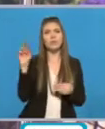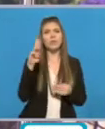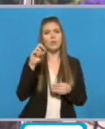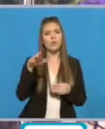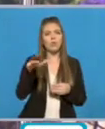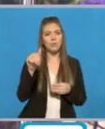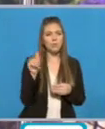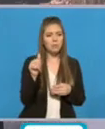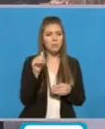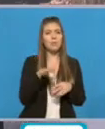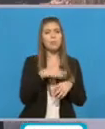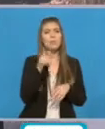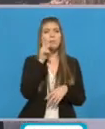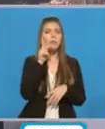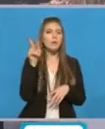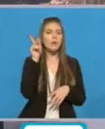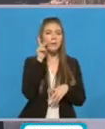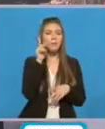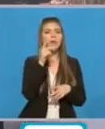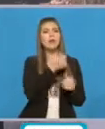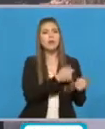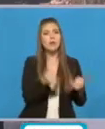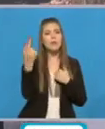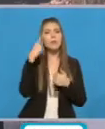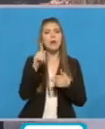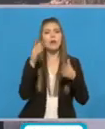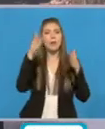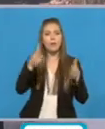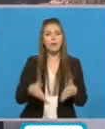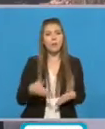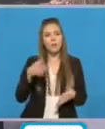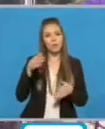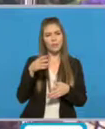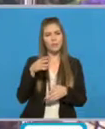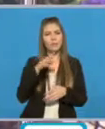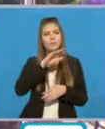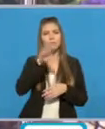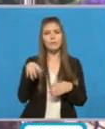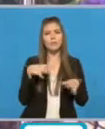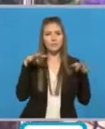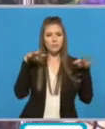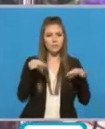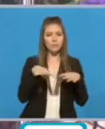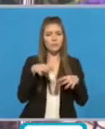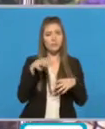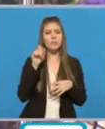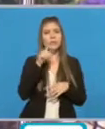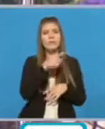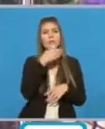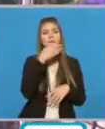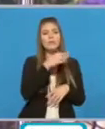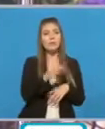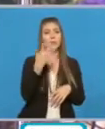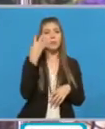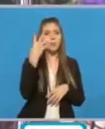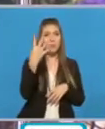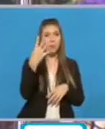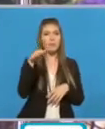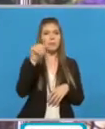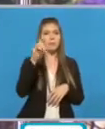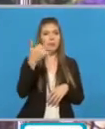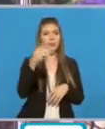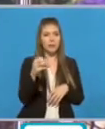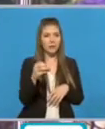V decidió que había que darle un culto y se hizo un oficio hasta el siglo XVI. La fiesta de Santa Mónica el 4 de mayo, que se pasa en el